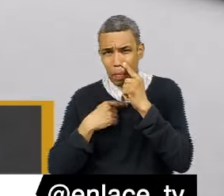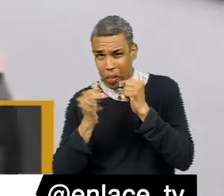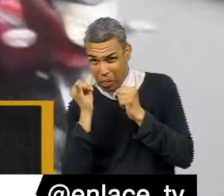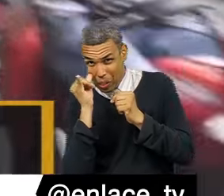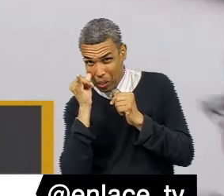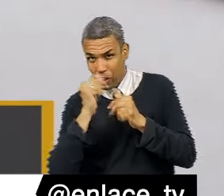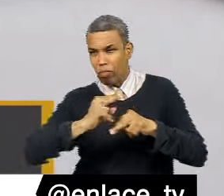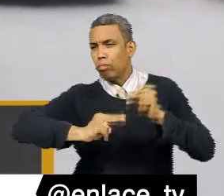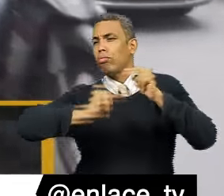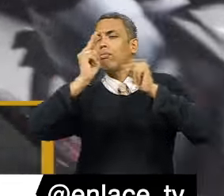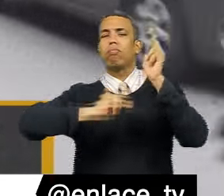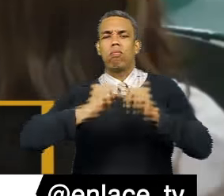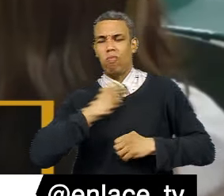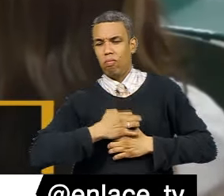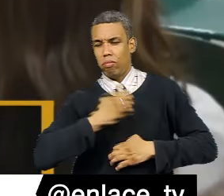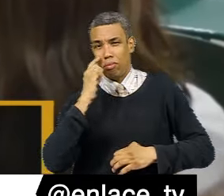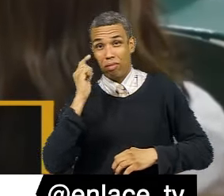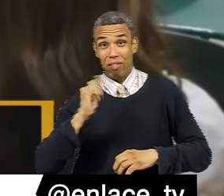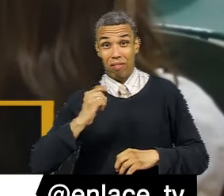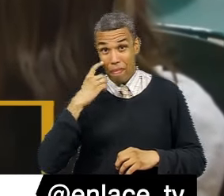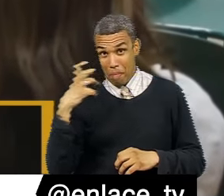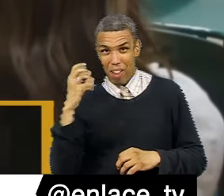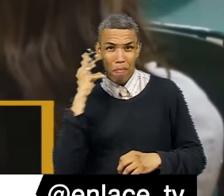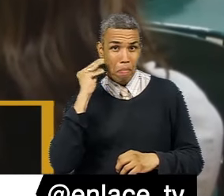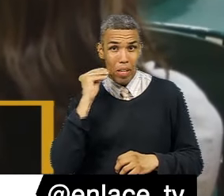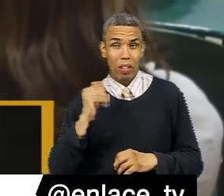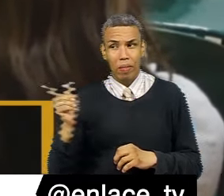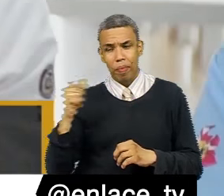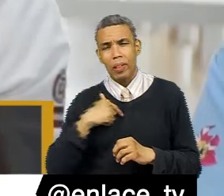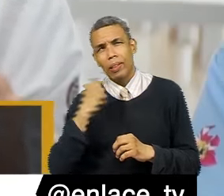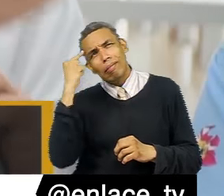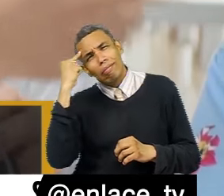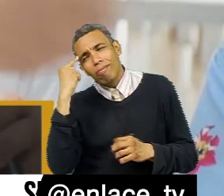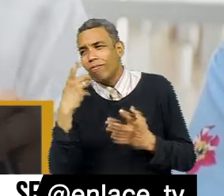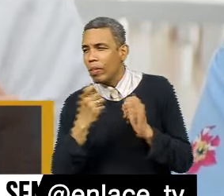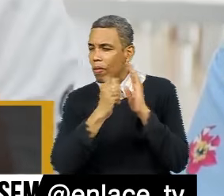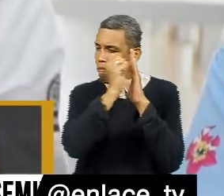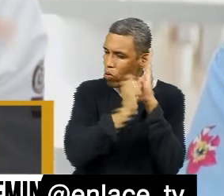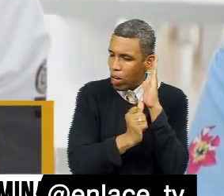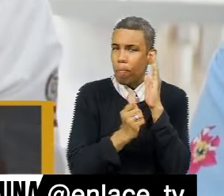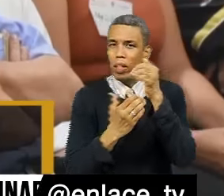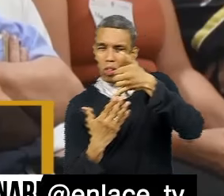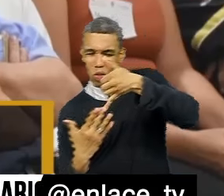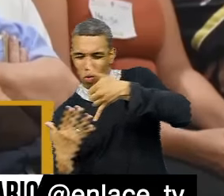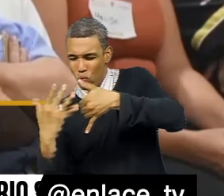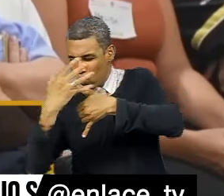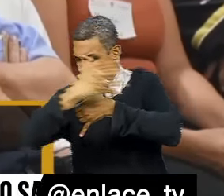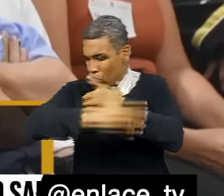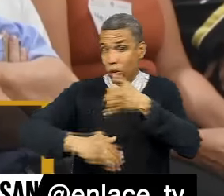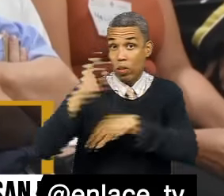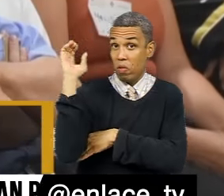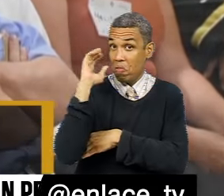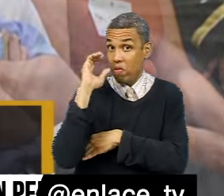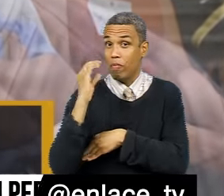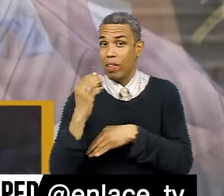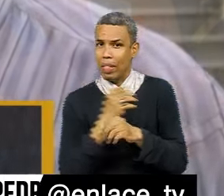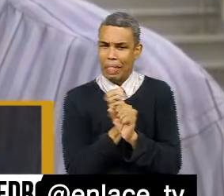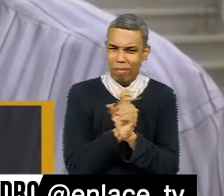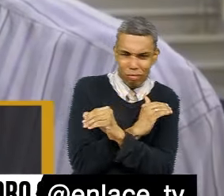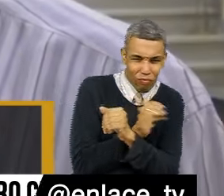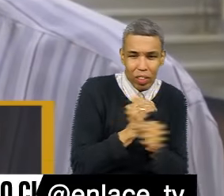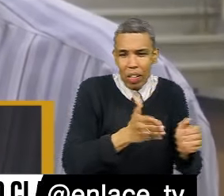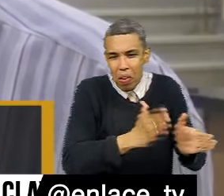tema de la movilidad en el país hacia la construcción de un programa permanente en cada ciudad para que el resultado sea eficiente. Tenemos